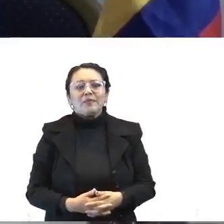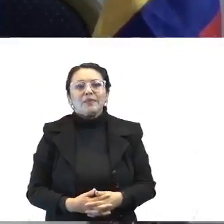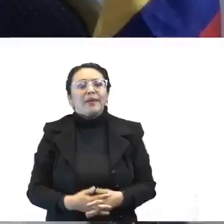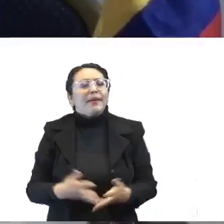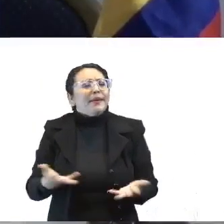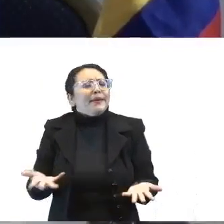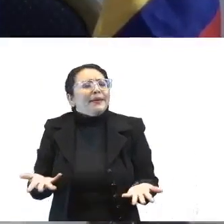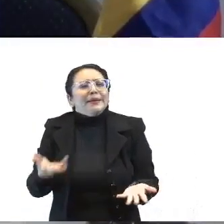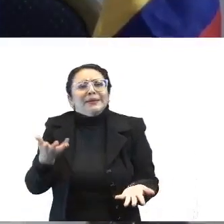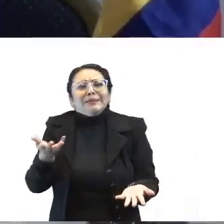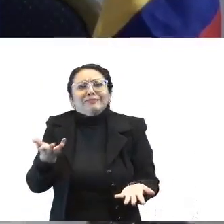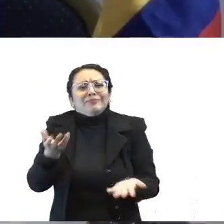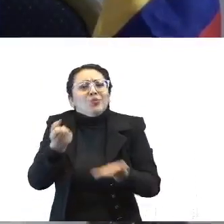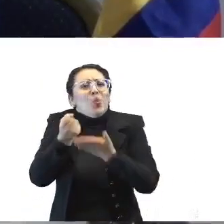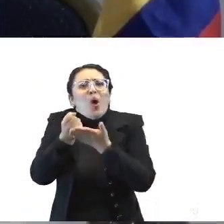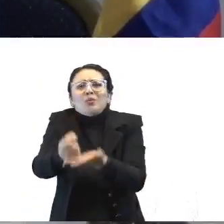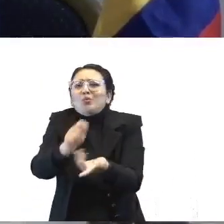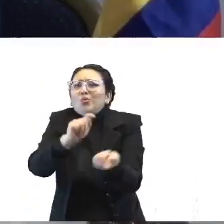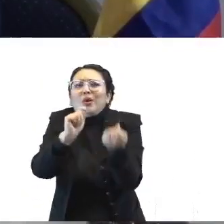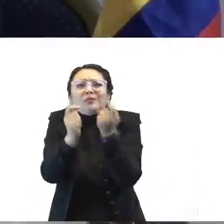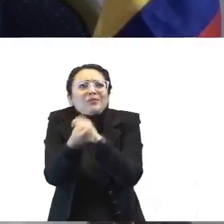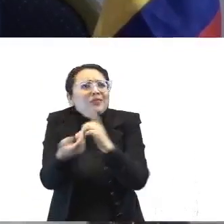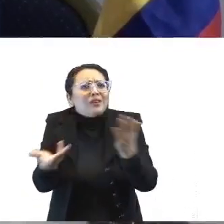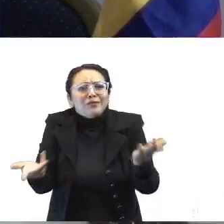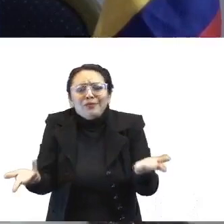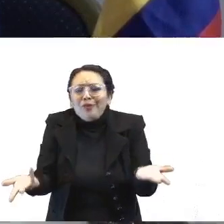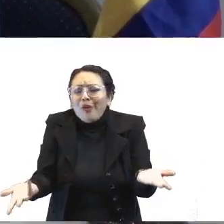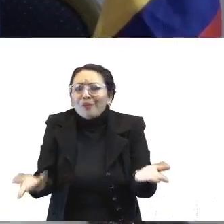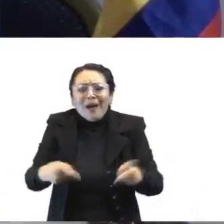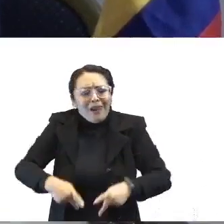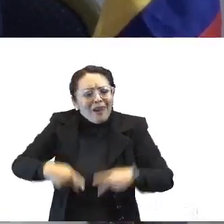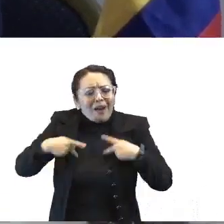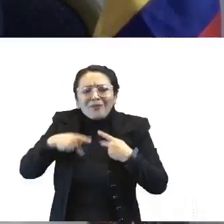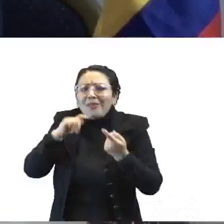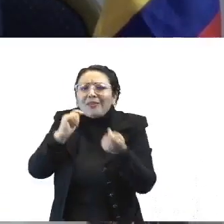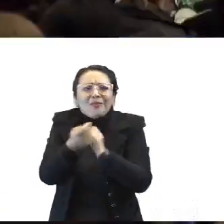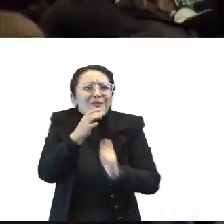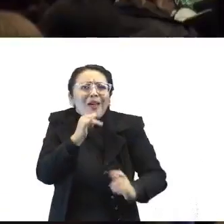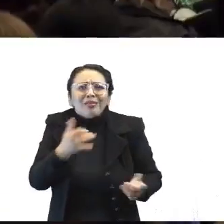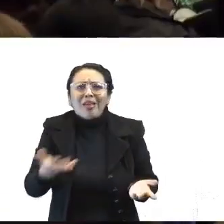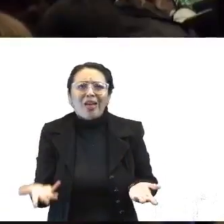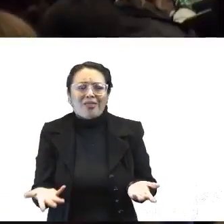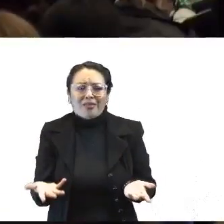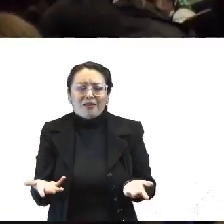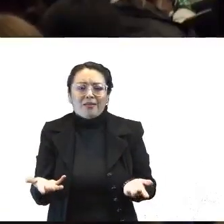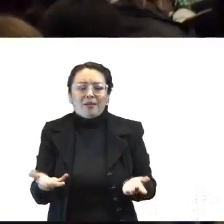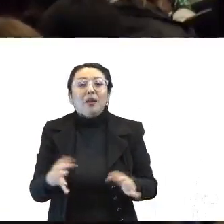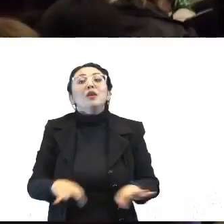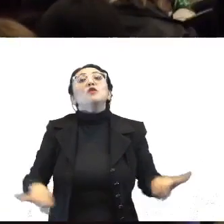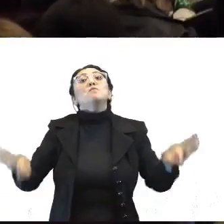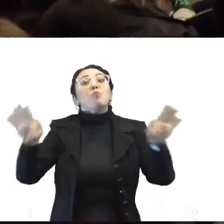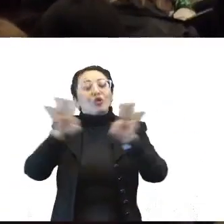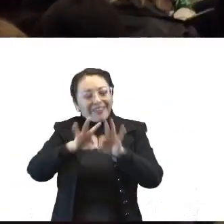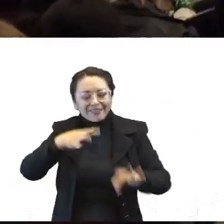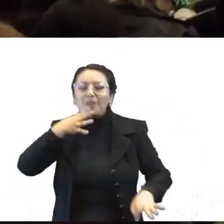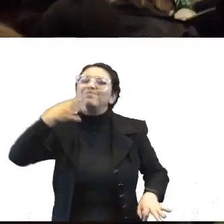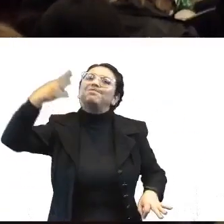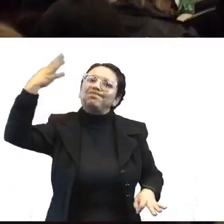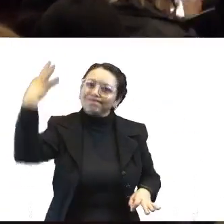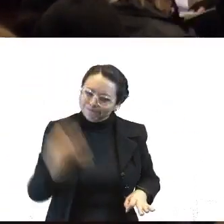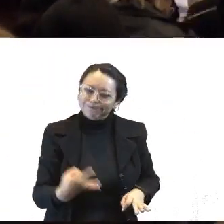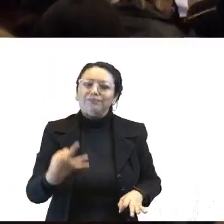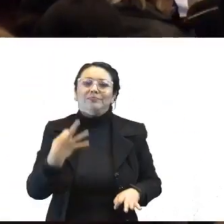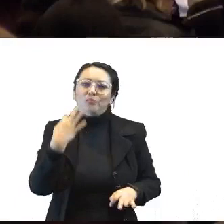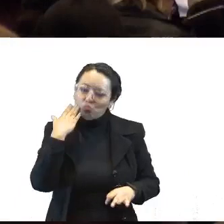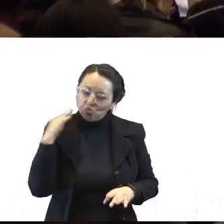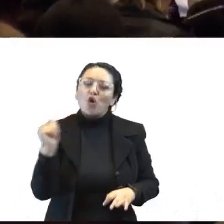de manera real y significativa sus vidas. Queremos transformar de manera real las vidas de las